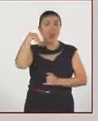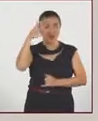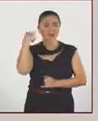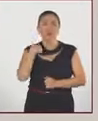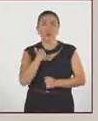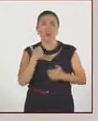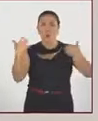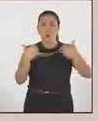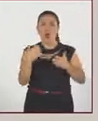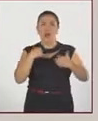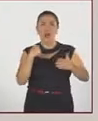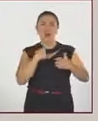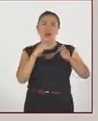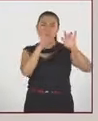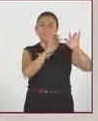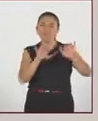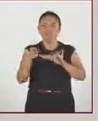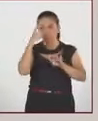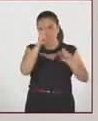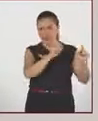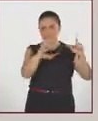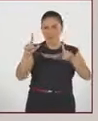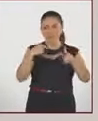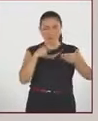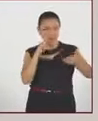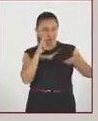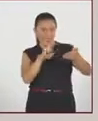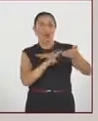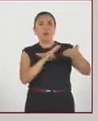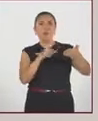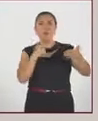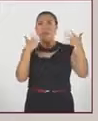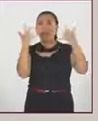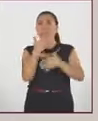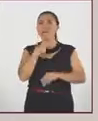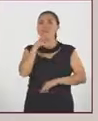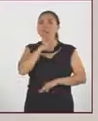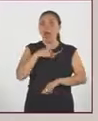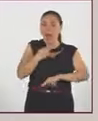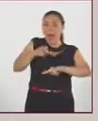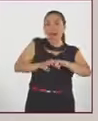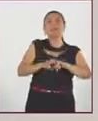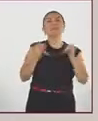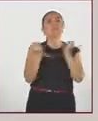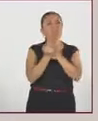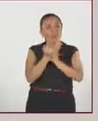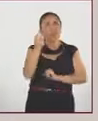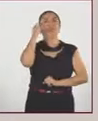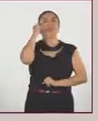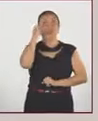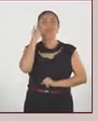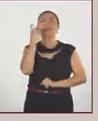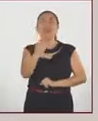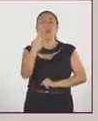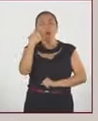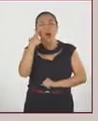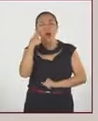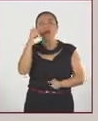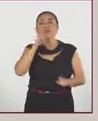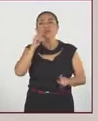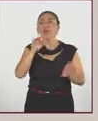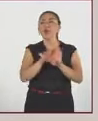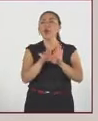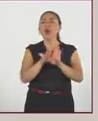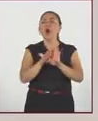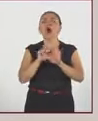esta presentación dije, ah, caray, estoy mal sentado, ¿no? Sí, todos tendemos a estar con las rodillas debajo de la